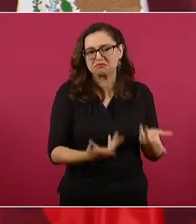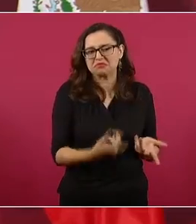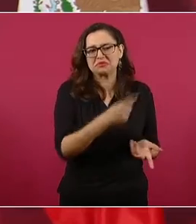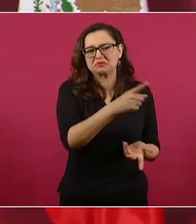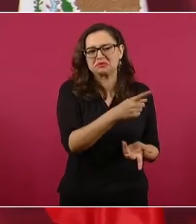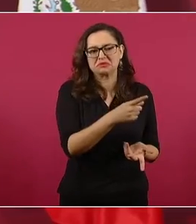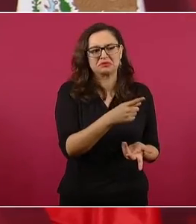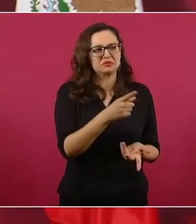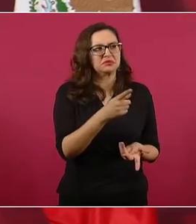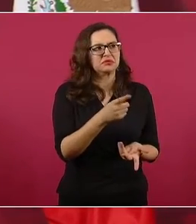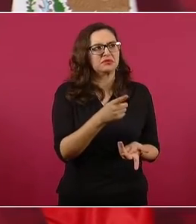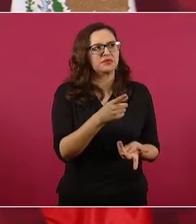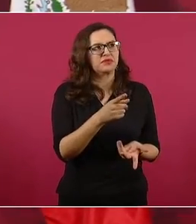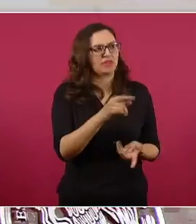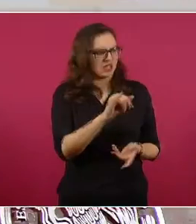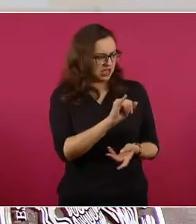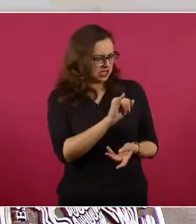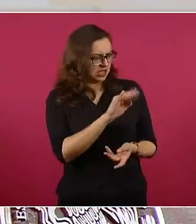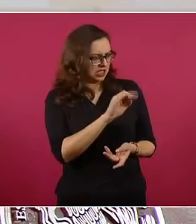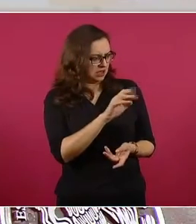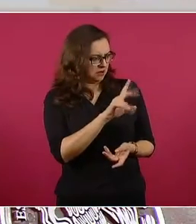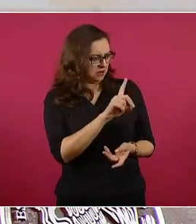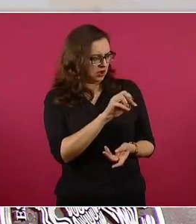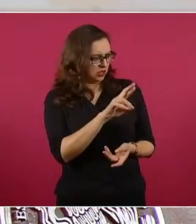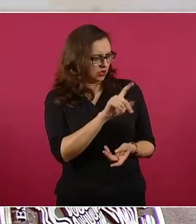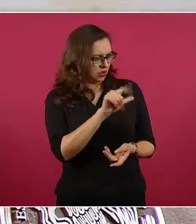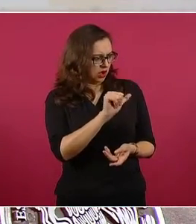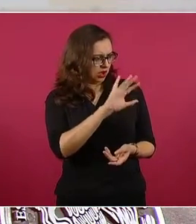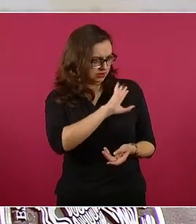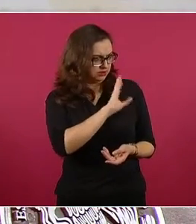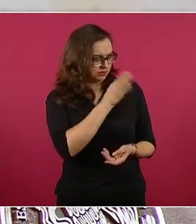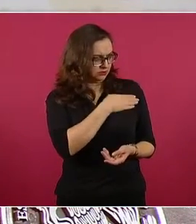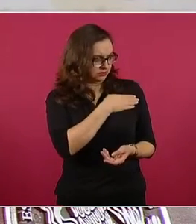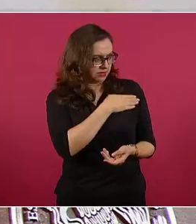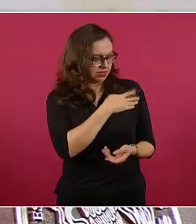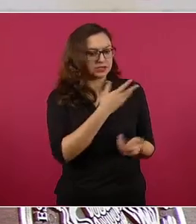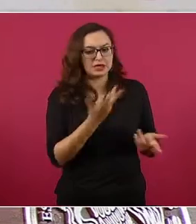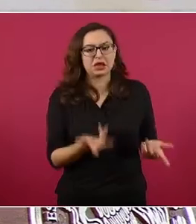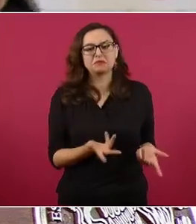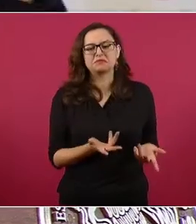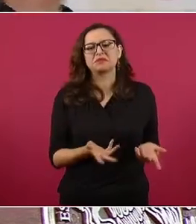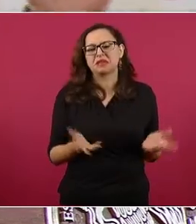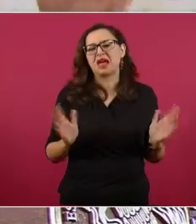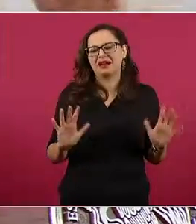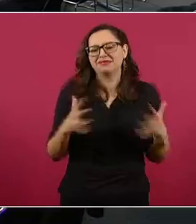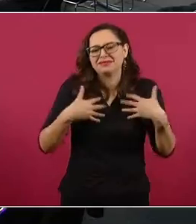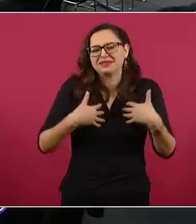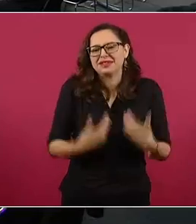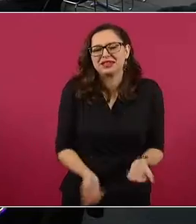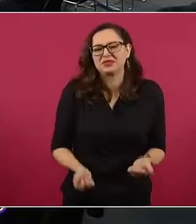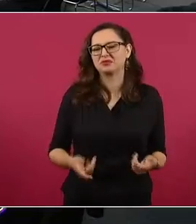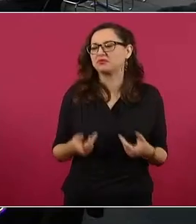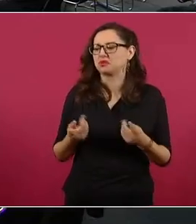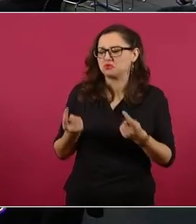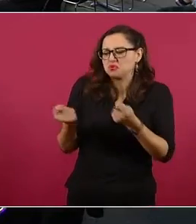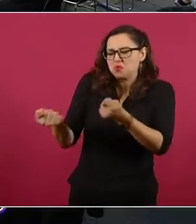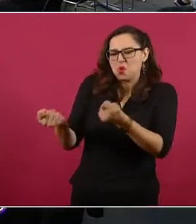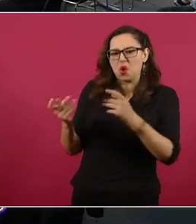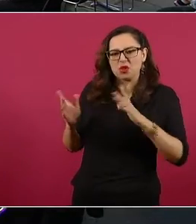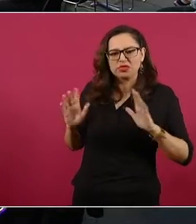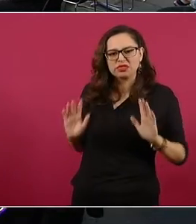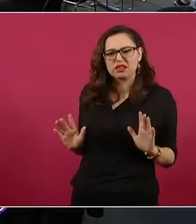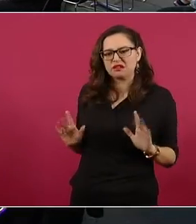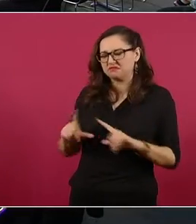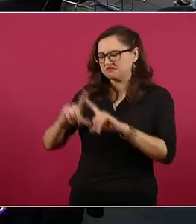¿es Iberdrola, se llama? ¿La española? Sí, esa pues tiene que defender, y es la